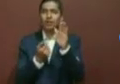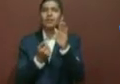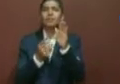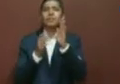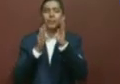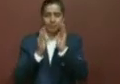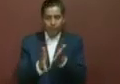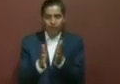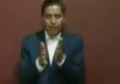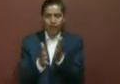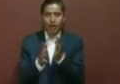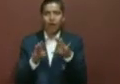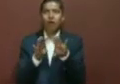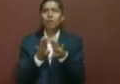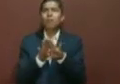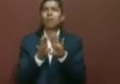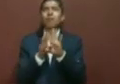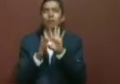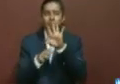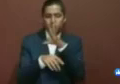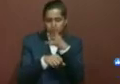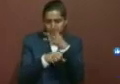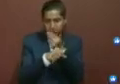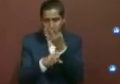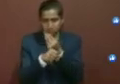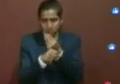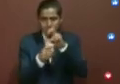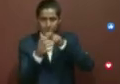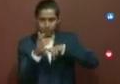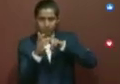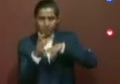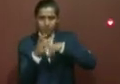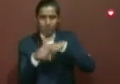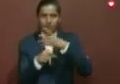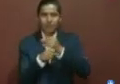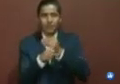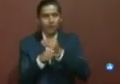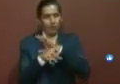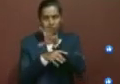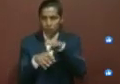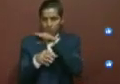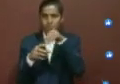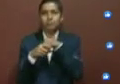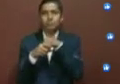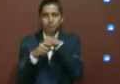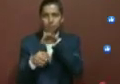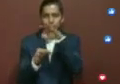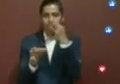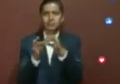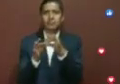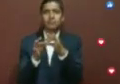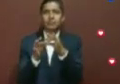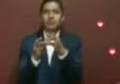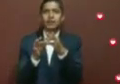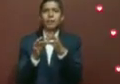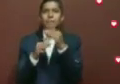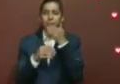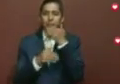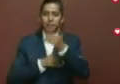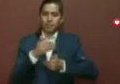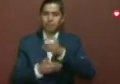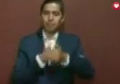relanzado o reestructurado el tema y renegociado todo, le da estabilidad y